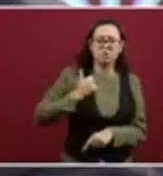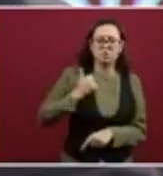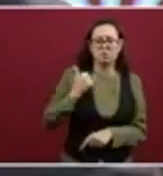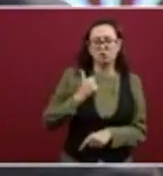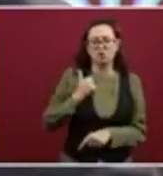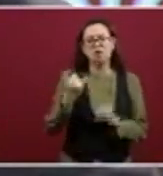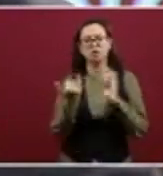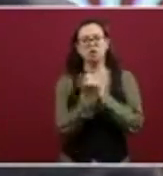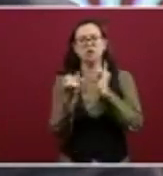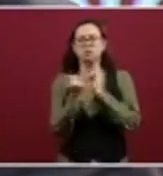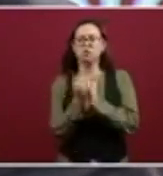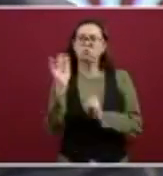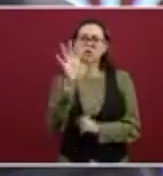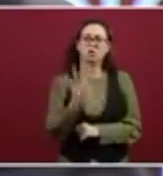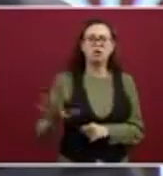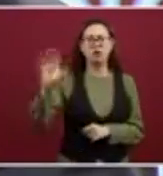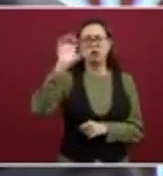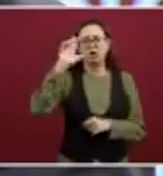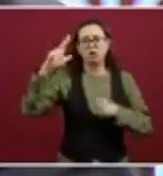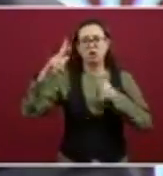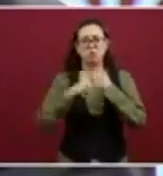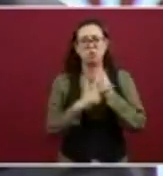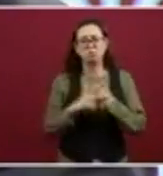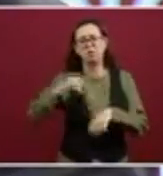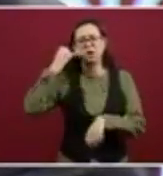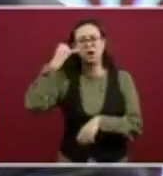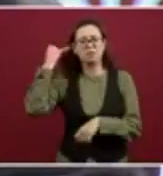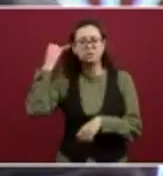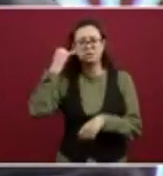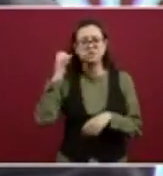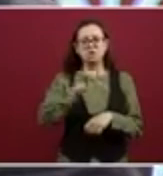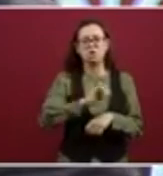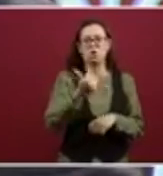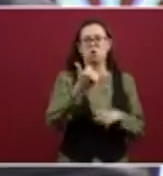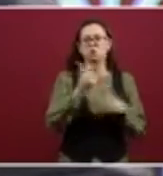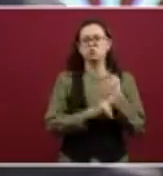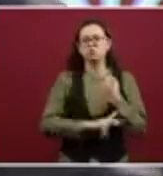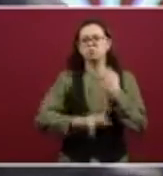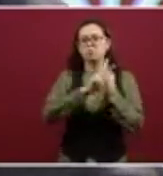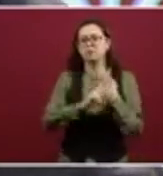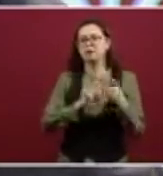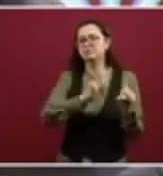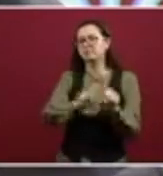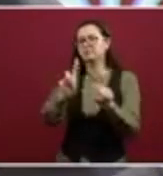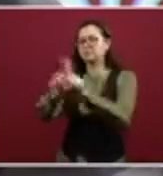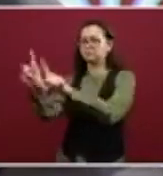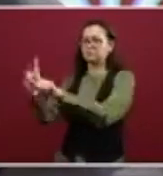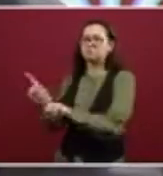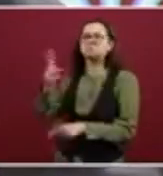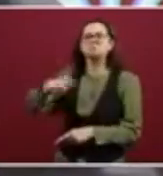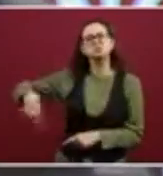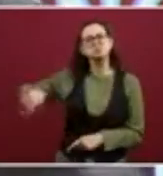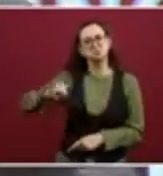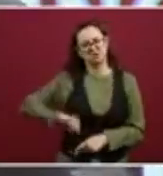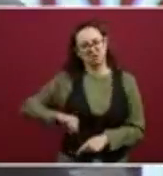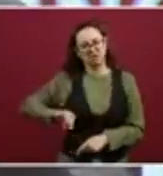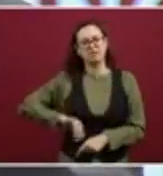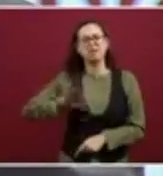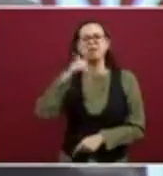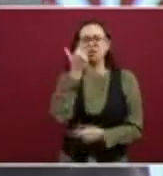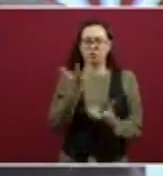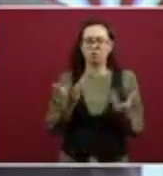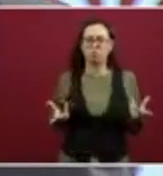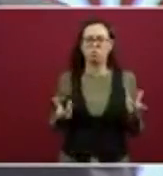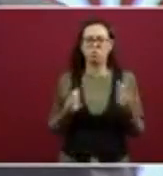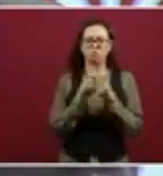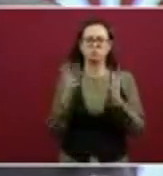Unión Europea, países amigos como Japón y otros países que nos han manifestado su interés de participar, pero